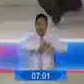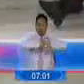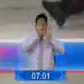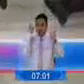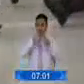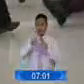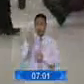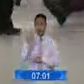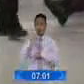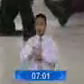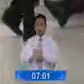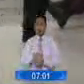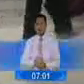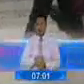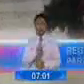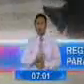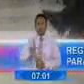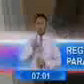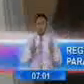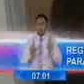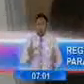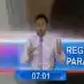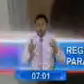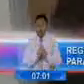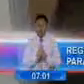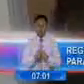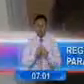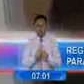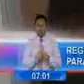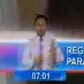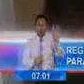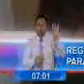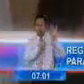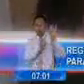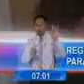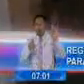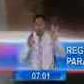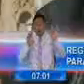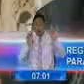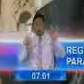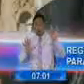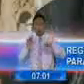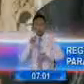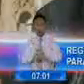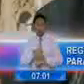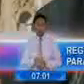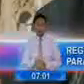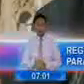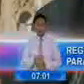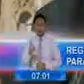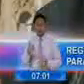tarde. Esto mientras que de lunes a viernes el horario de atención se mantiene de 8 de la mañana a 17 horas. Se priorizará